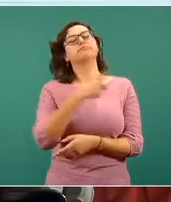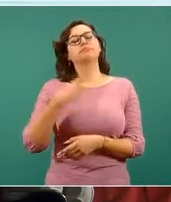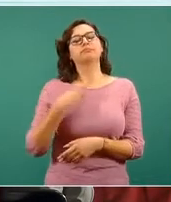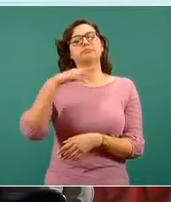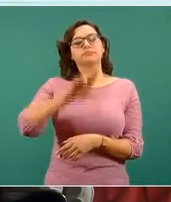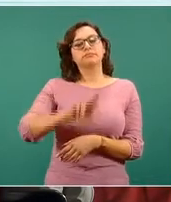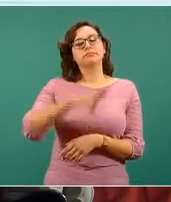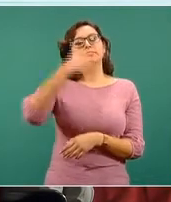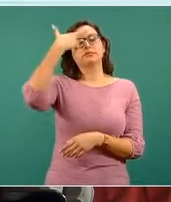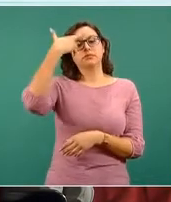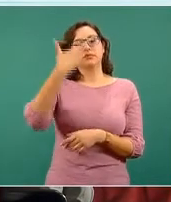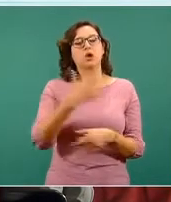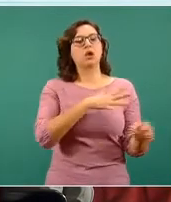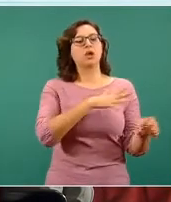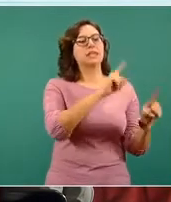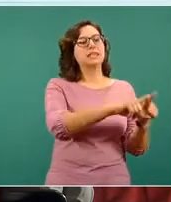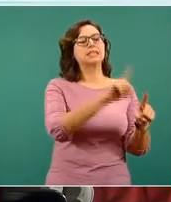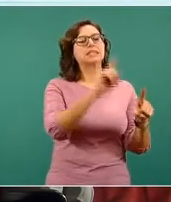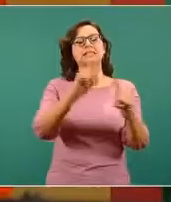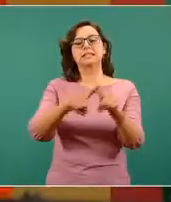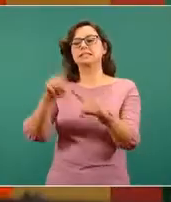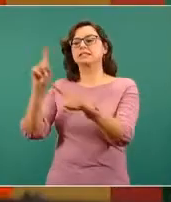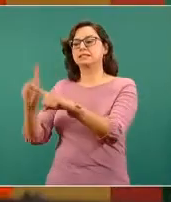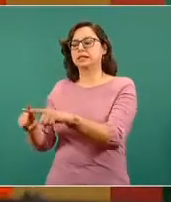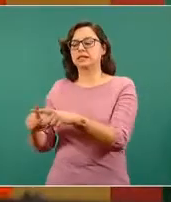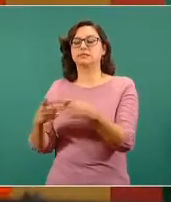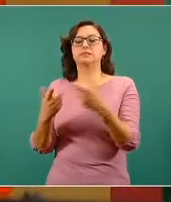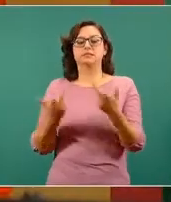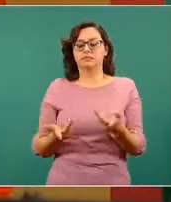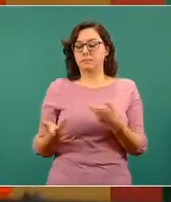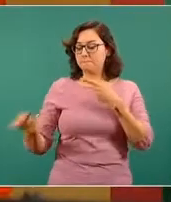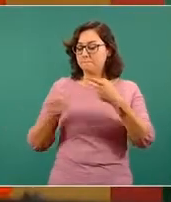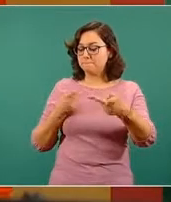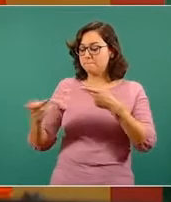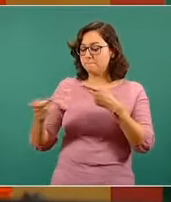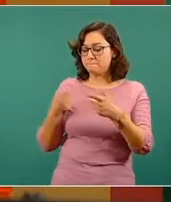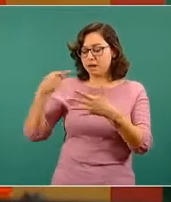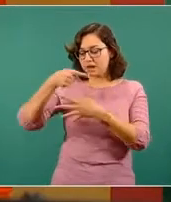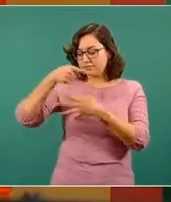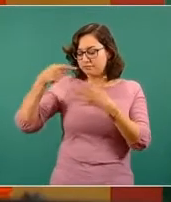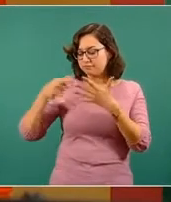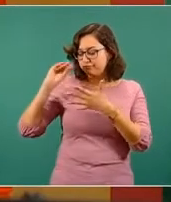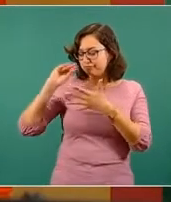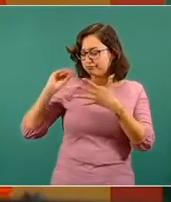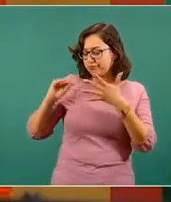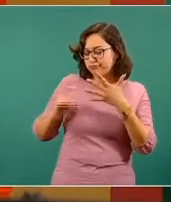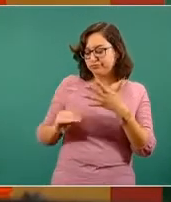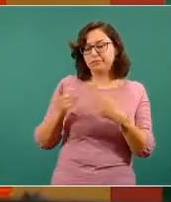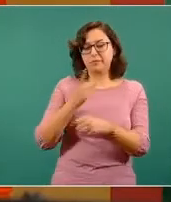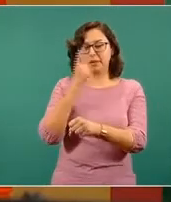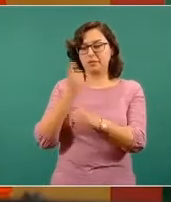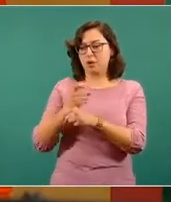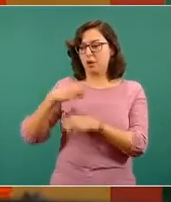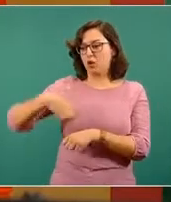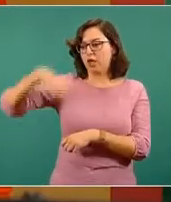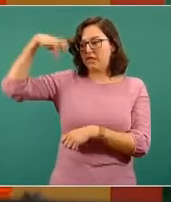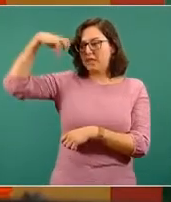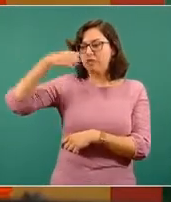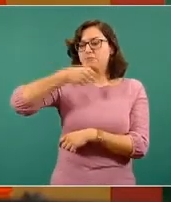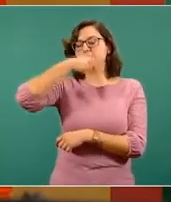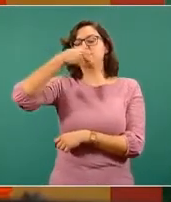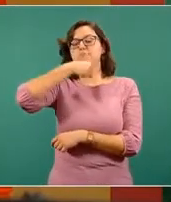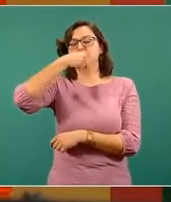de población definidos de acuerdo al criterio principal de priorización, que es la edad. Tenemos a las personas